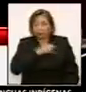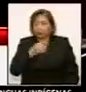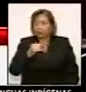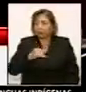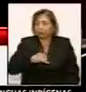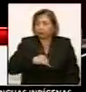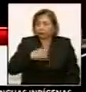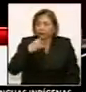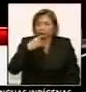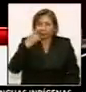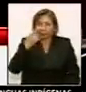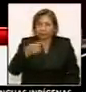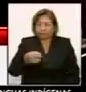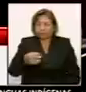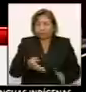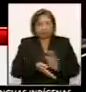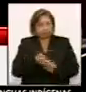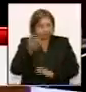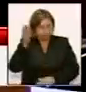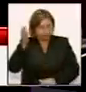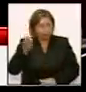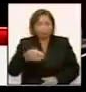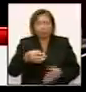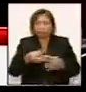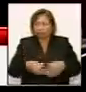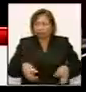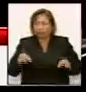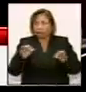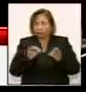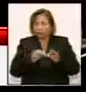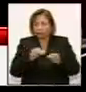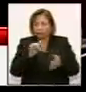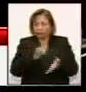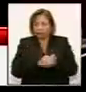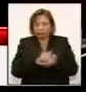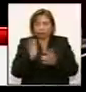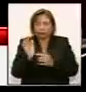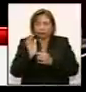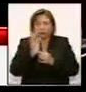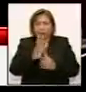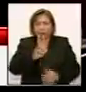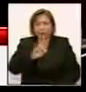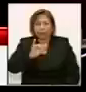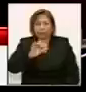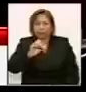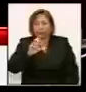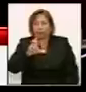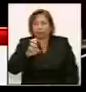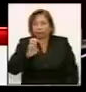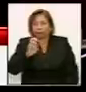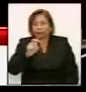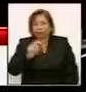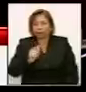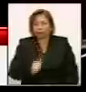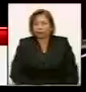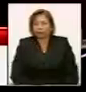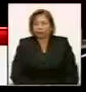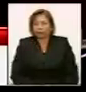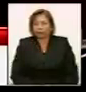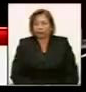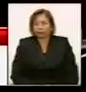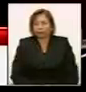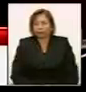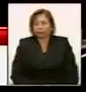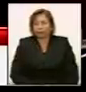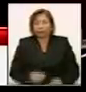yo solventé el viaje al presidente, lo importante que era, y pongo de testigo al señor Violeta y a la señora